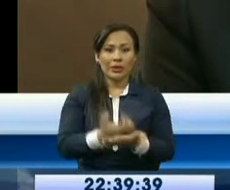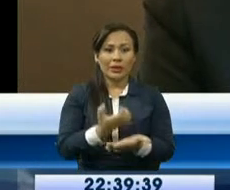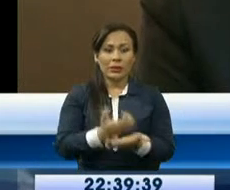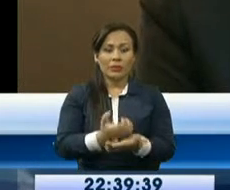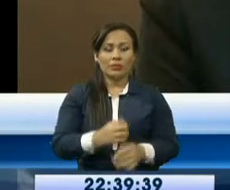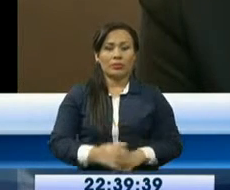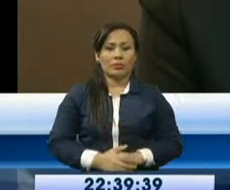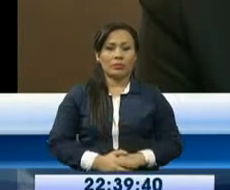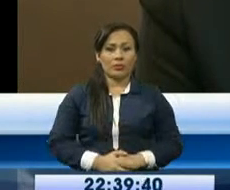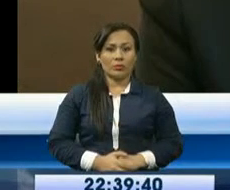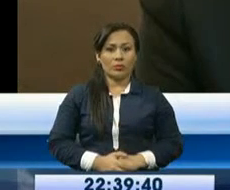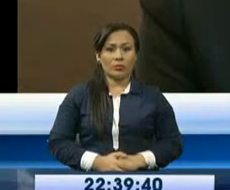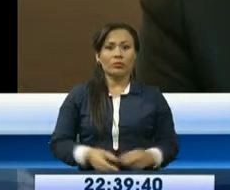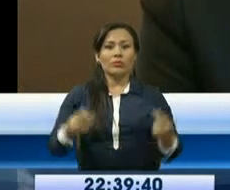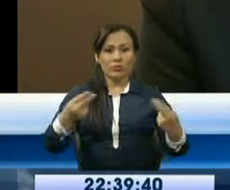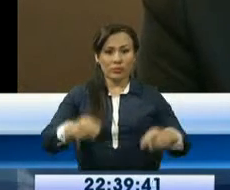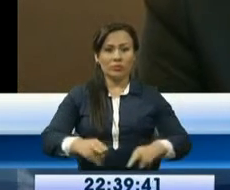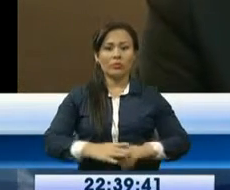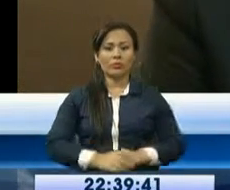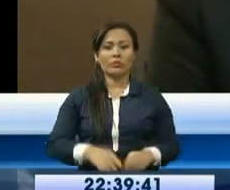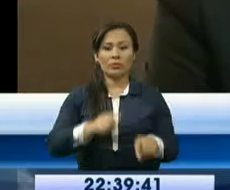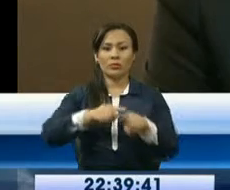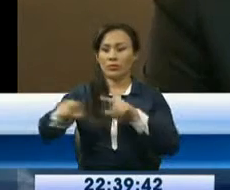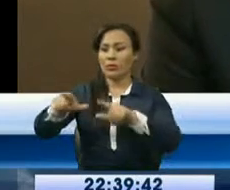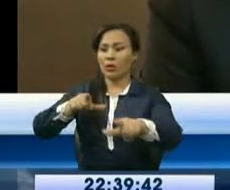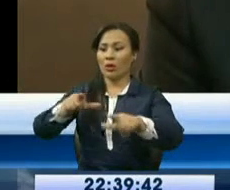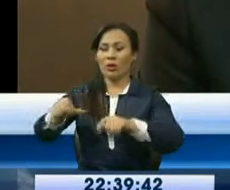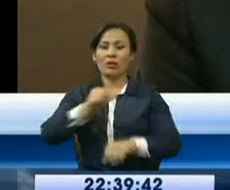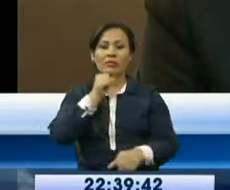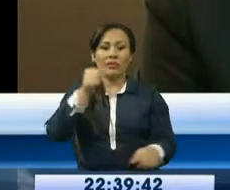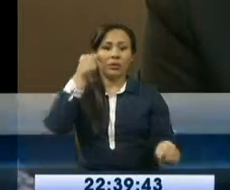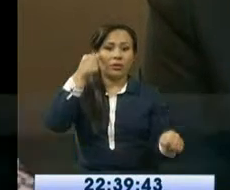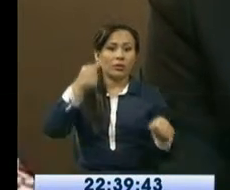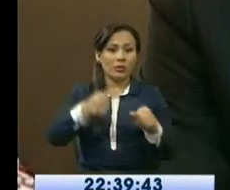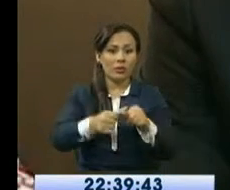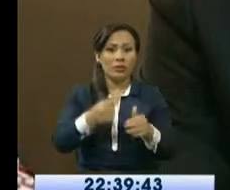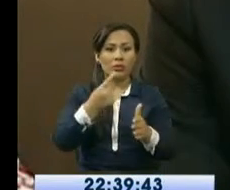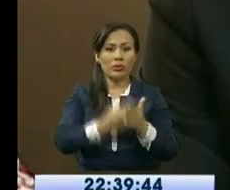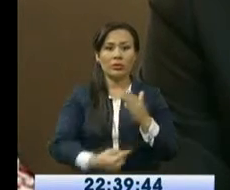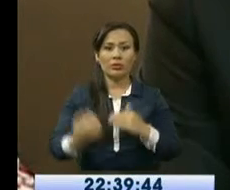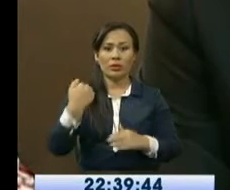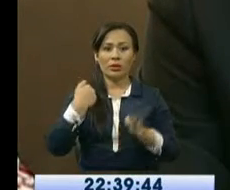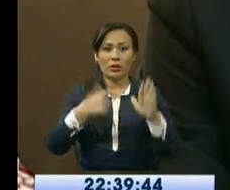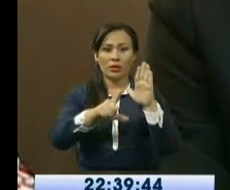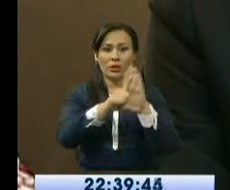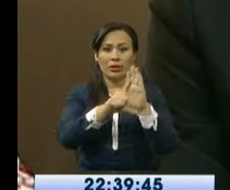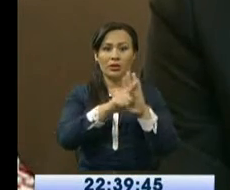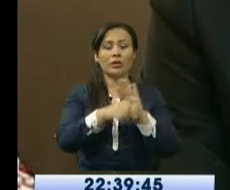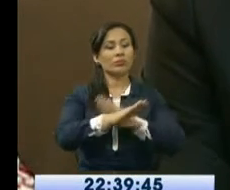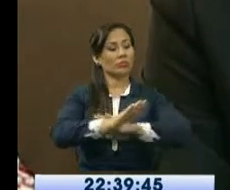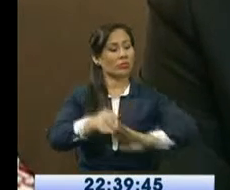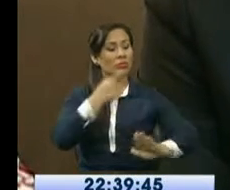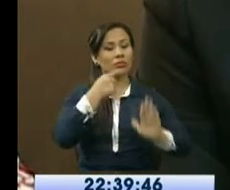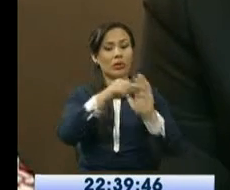economía, y obviamente son sectores que no están de acuerdo con que exista una ley que norma como